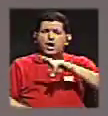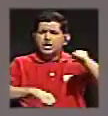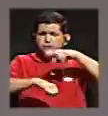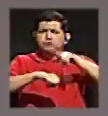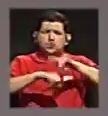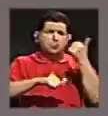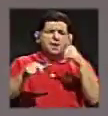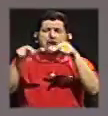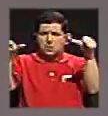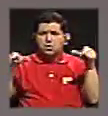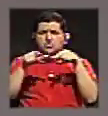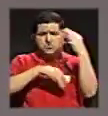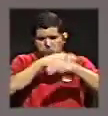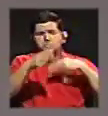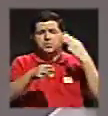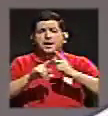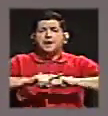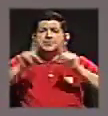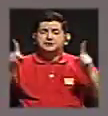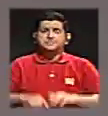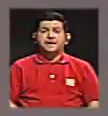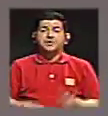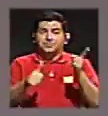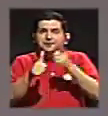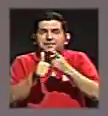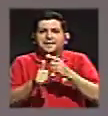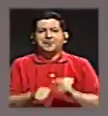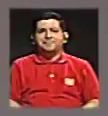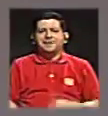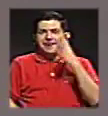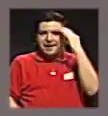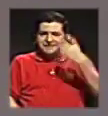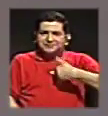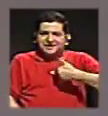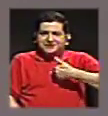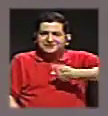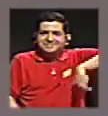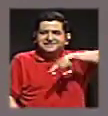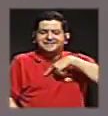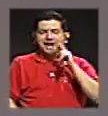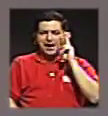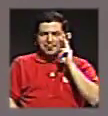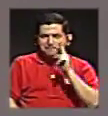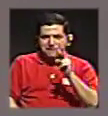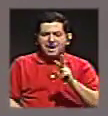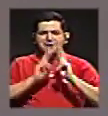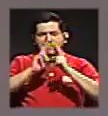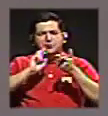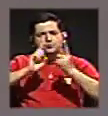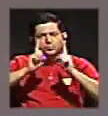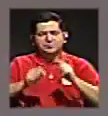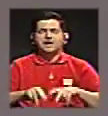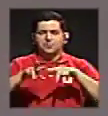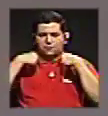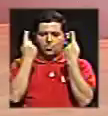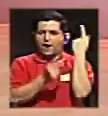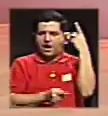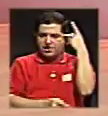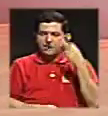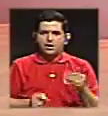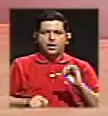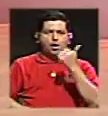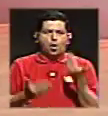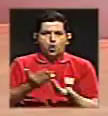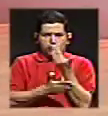normal en otras partes del mundo lo que pasa es que esta es nuestra primer experiencia vamos a ver qué respuesta dan los partidos políticos dentre otras novedades que hay